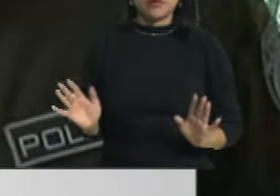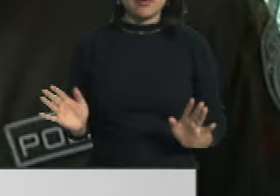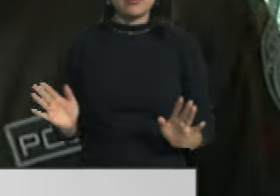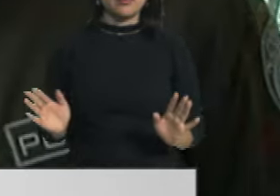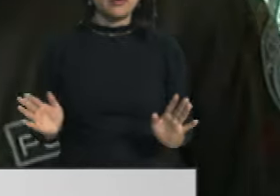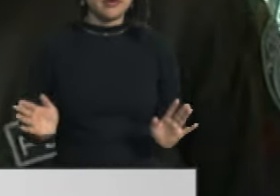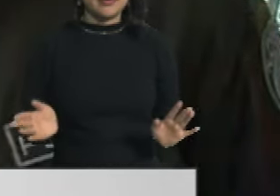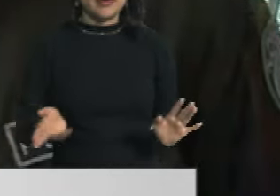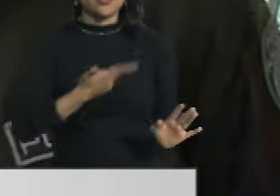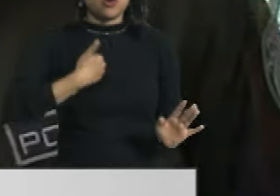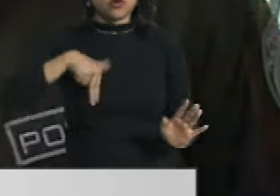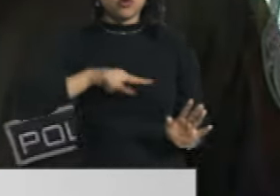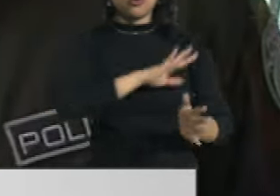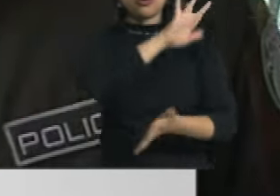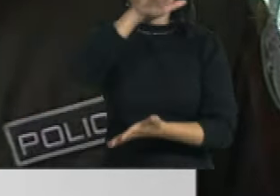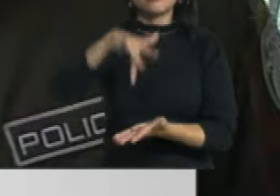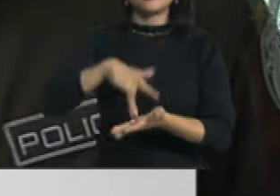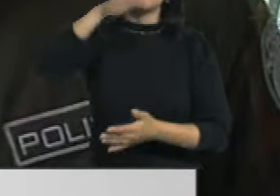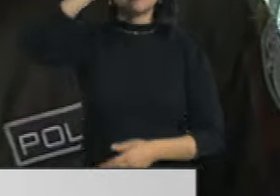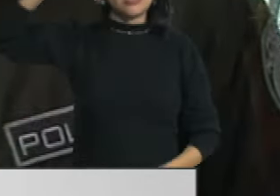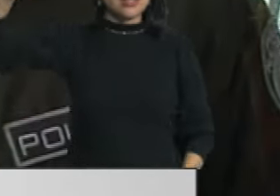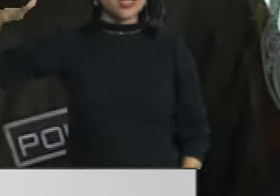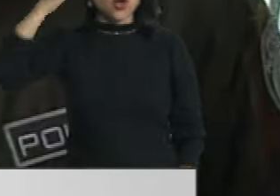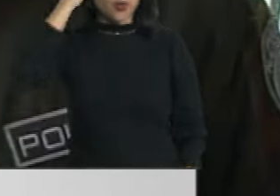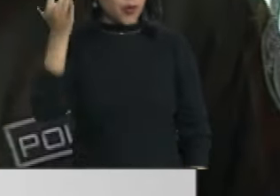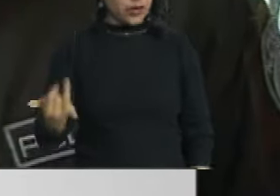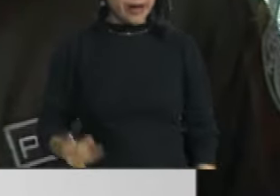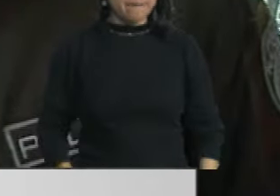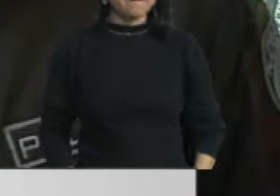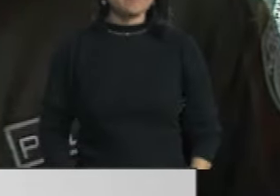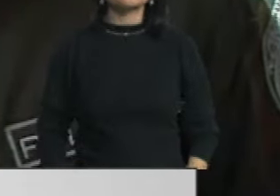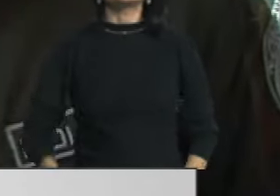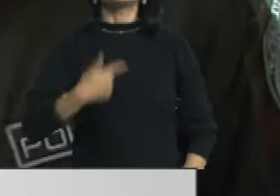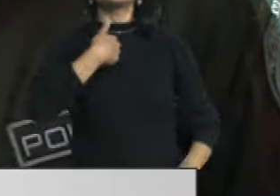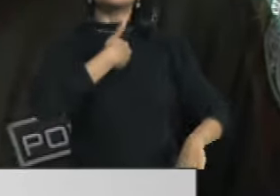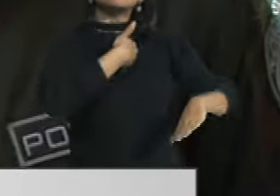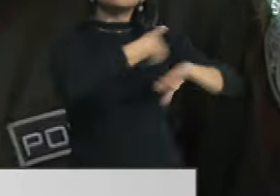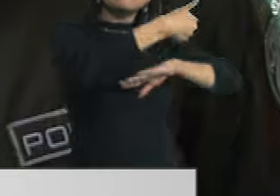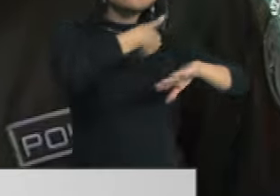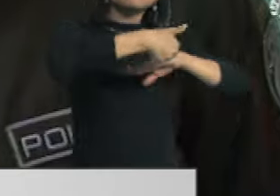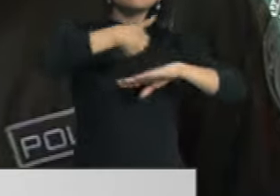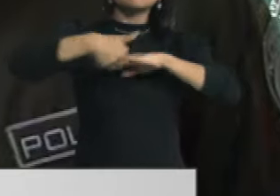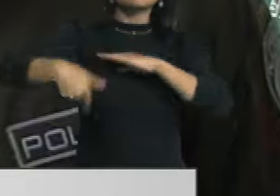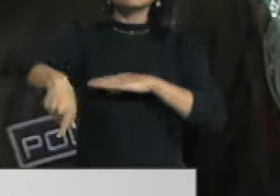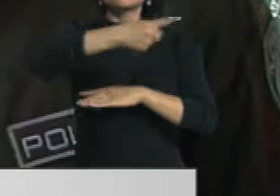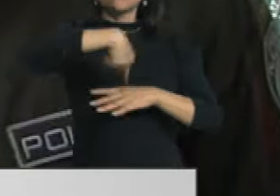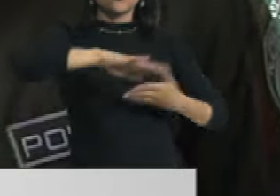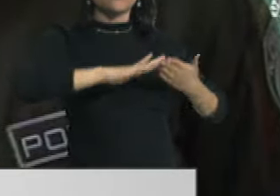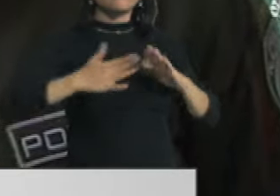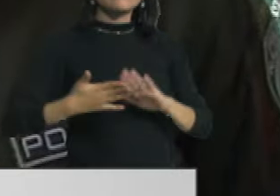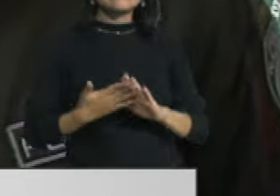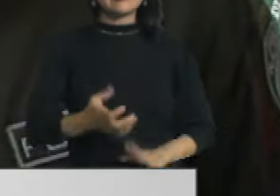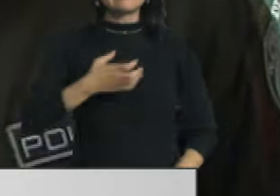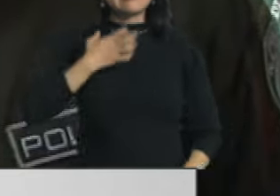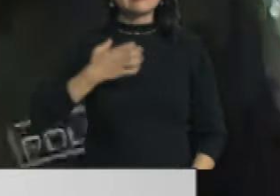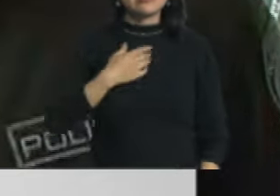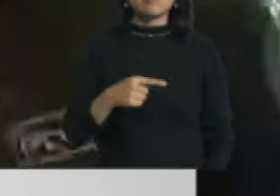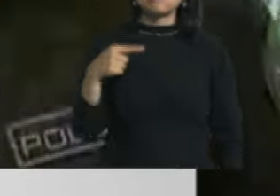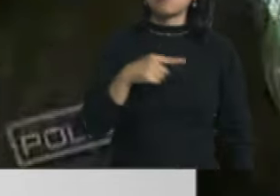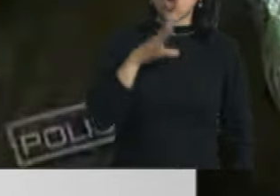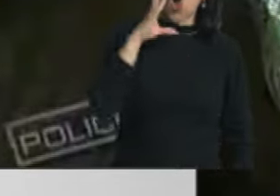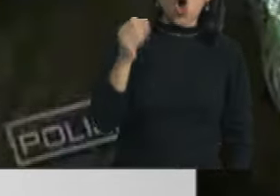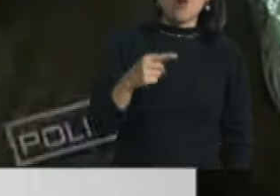esta región del oriente antioqueño ante petición de diferentes sectores de la comunidad por la presencia de